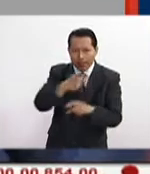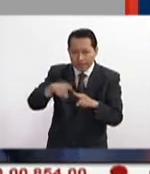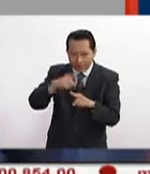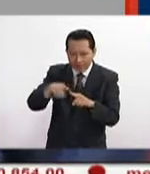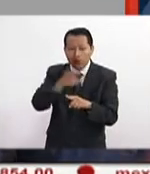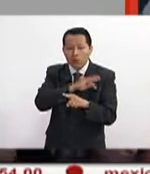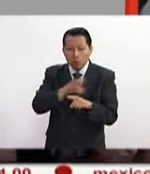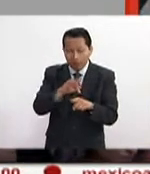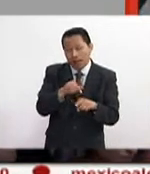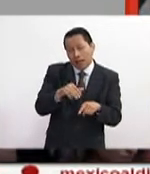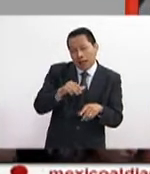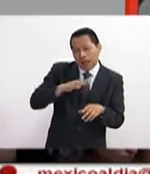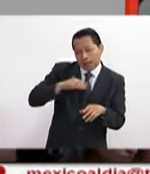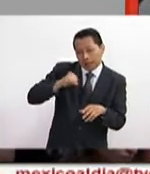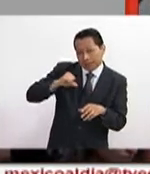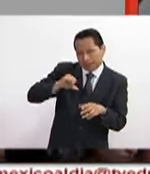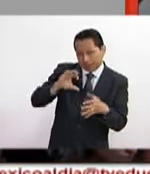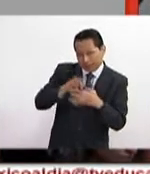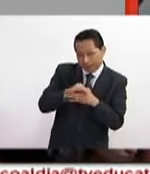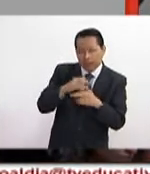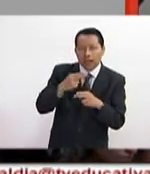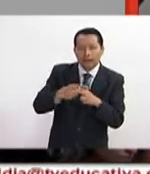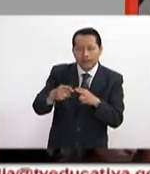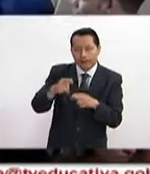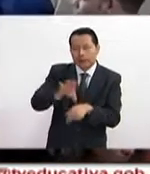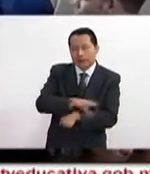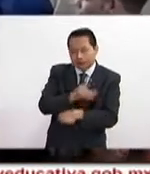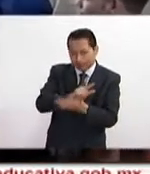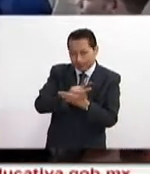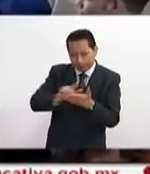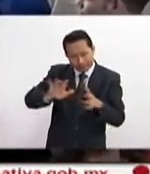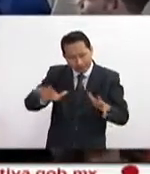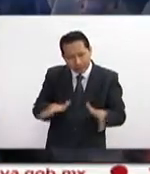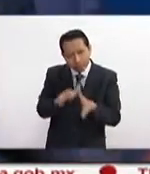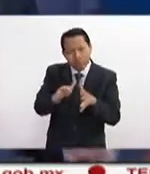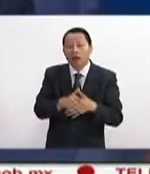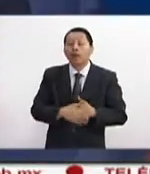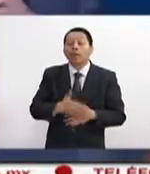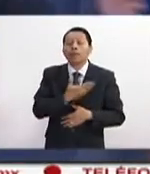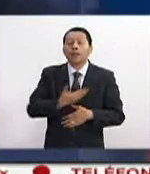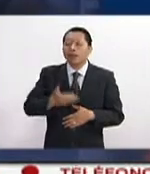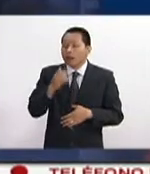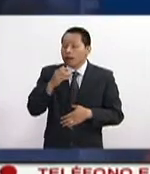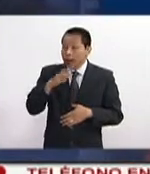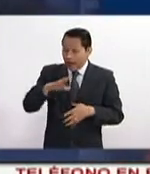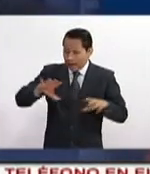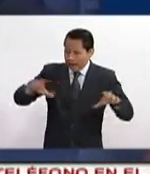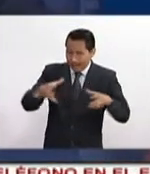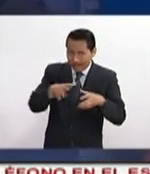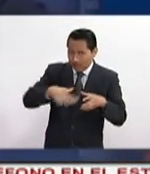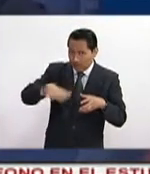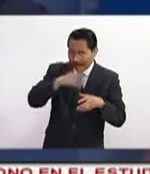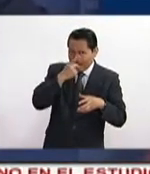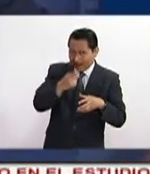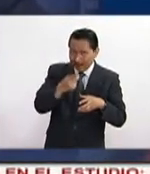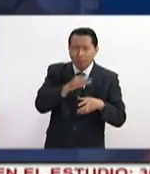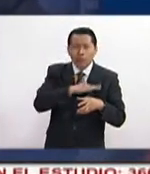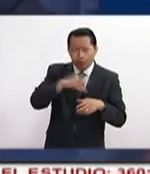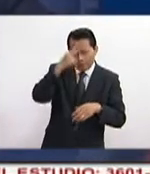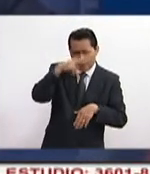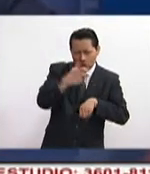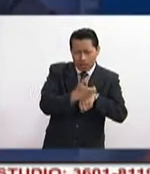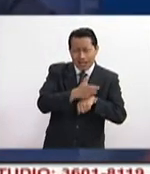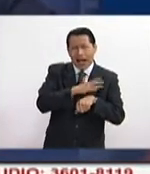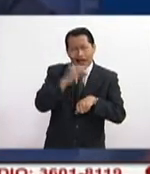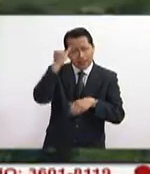fuentes convencionales hasta energías limpias. La Presidencia de la República destacó que México y Estados Unidos comparten